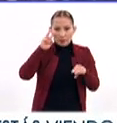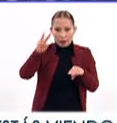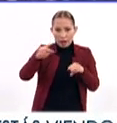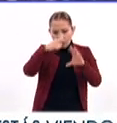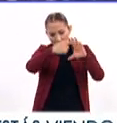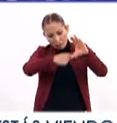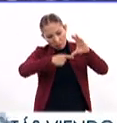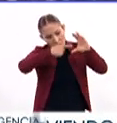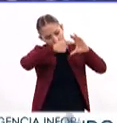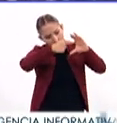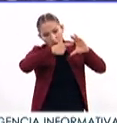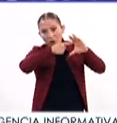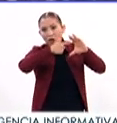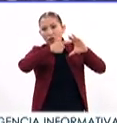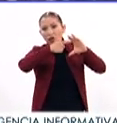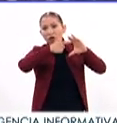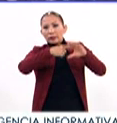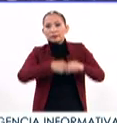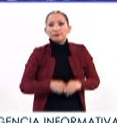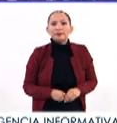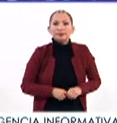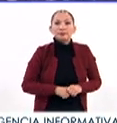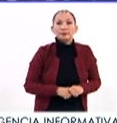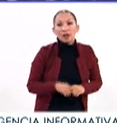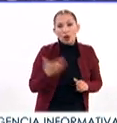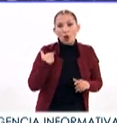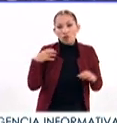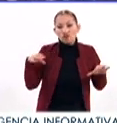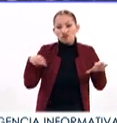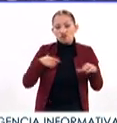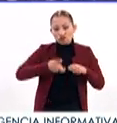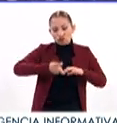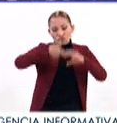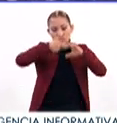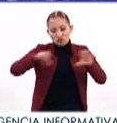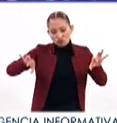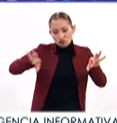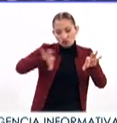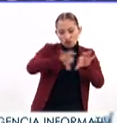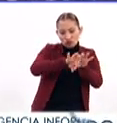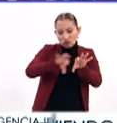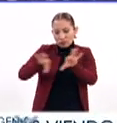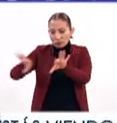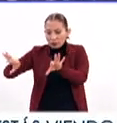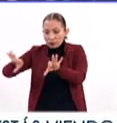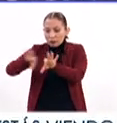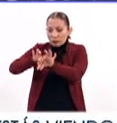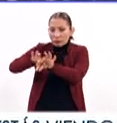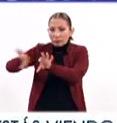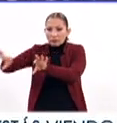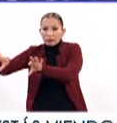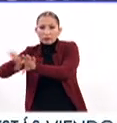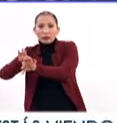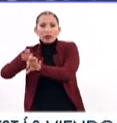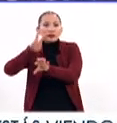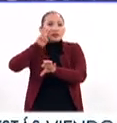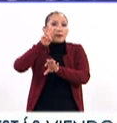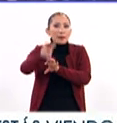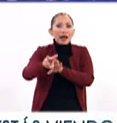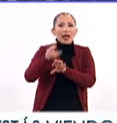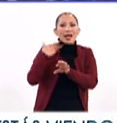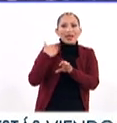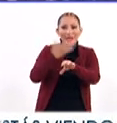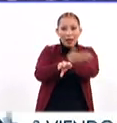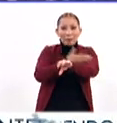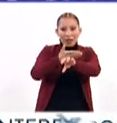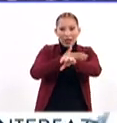ve el hoyo de la base también. Entonces con grúa se va haciendo el ensamble de las piezas una por una, y ahí se ven las pilas de madera que